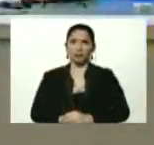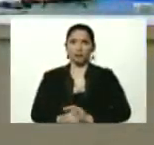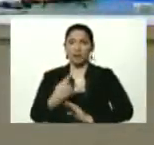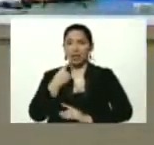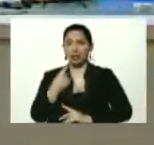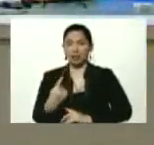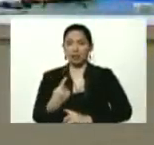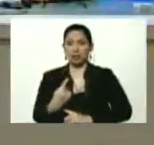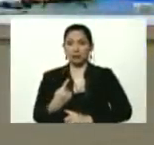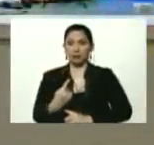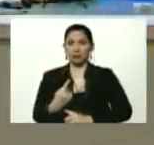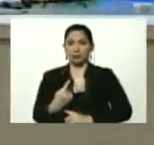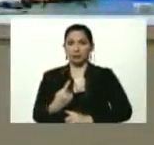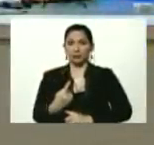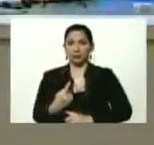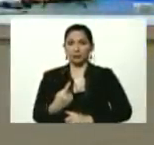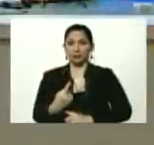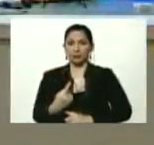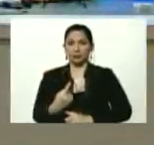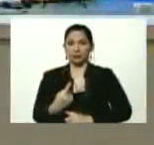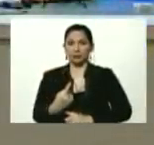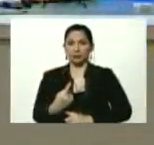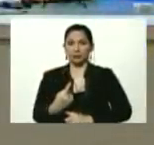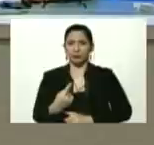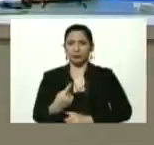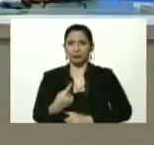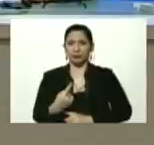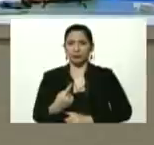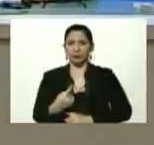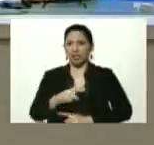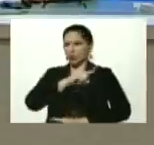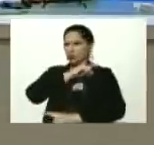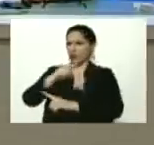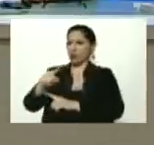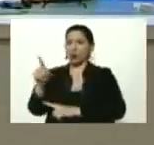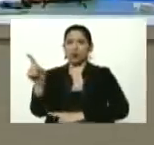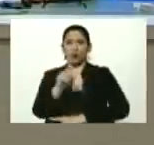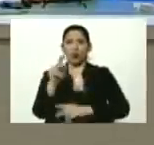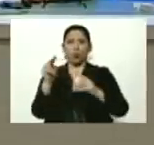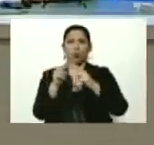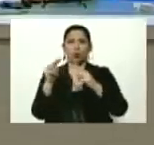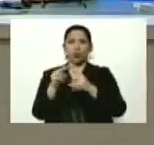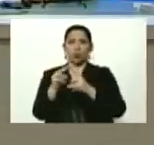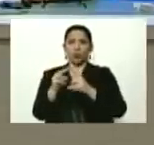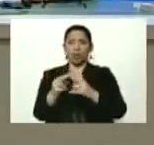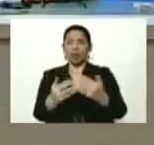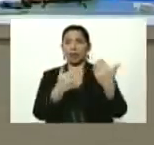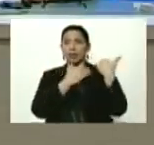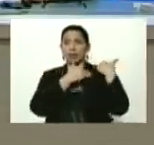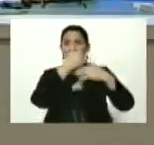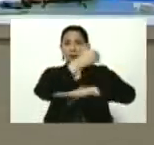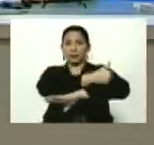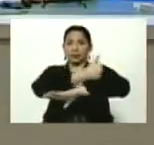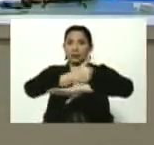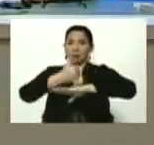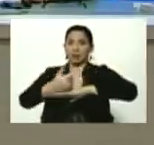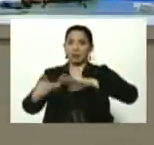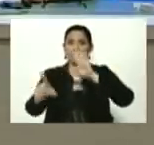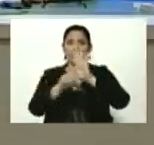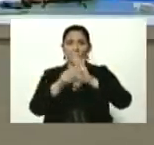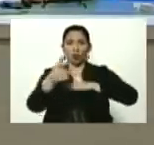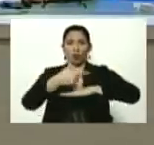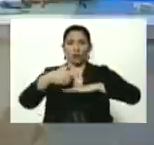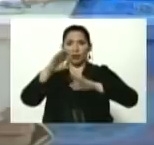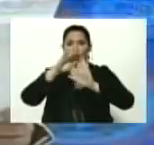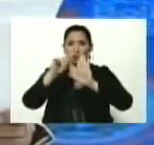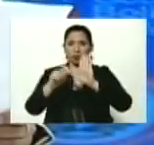dice que desconozca, le da la orden de desconocer a los representantes legítimos del gobierno